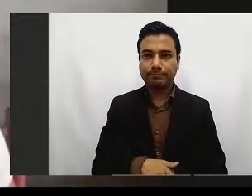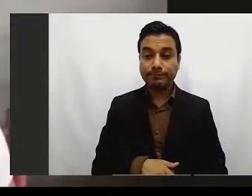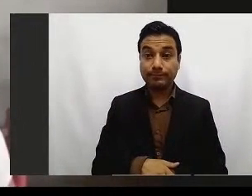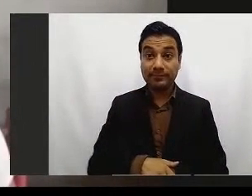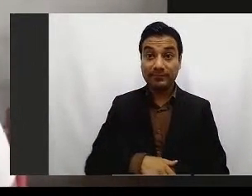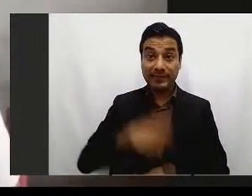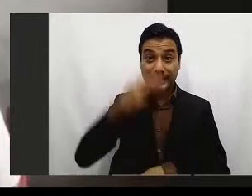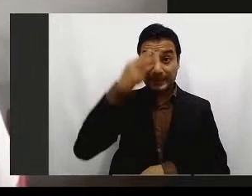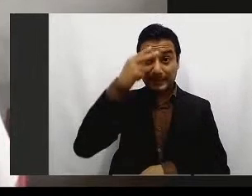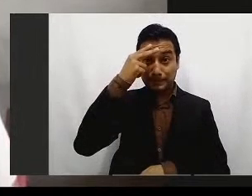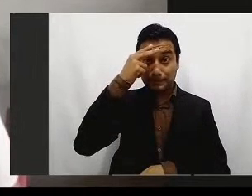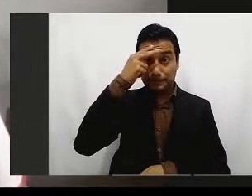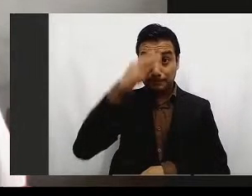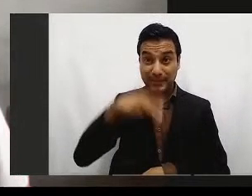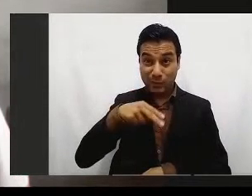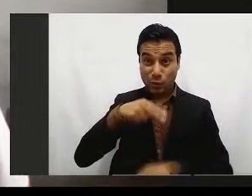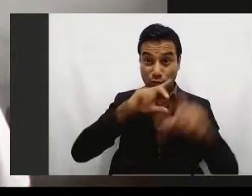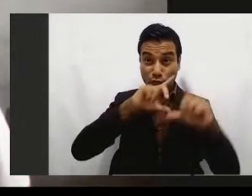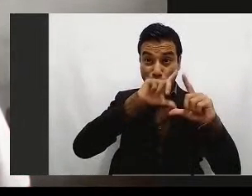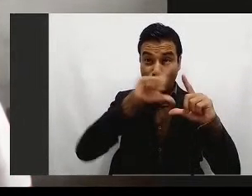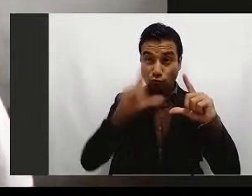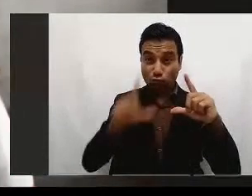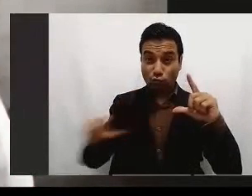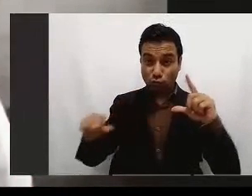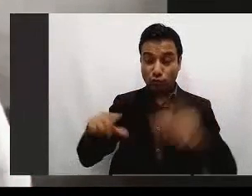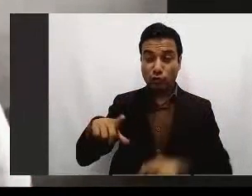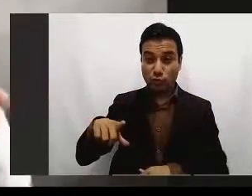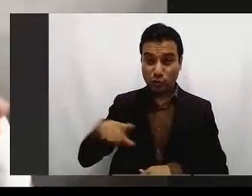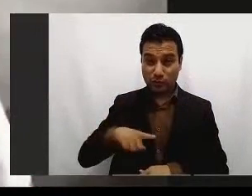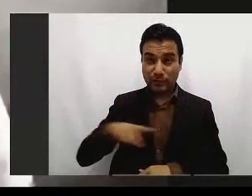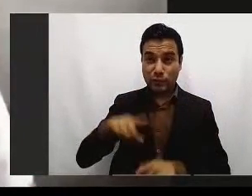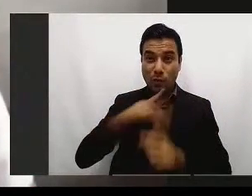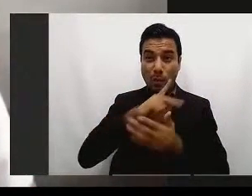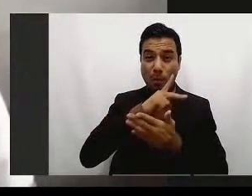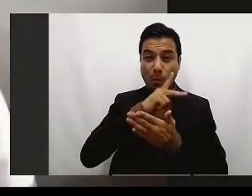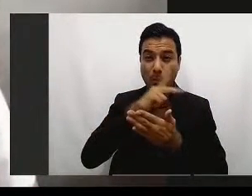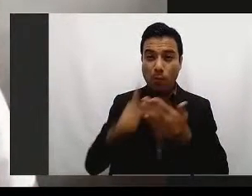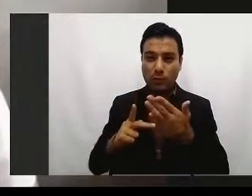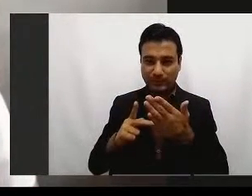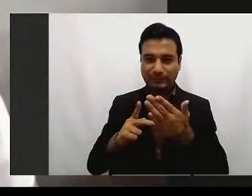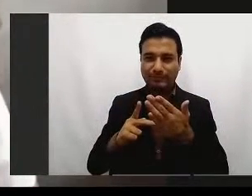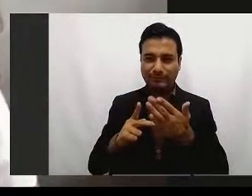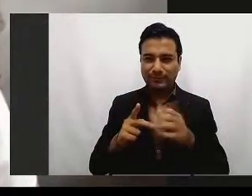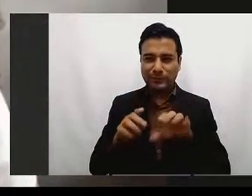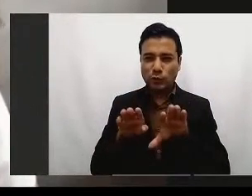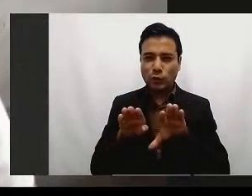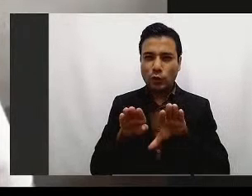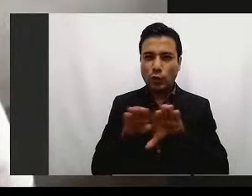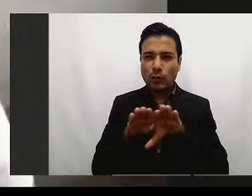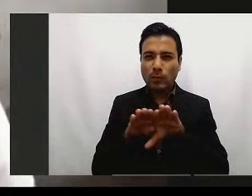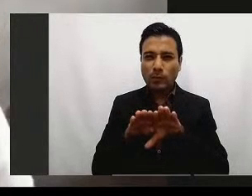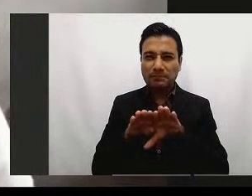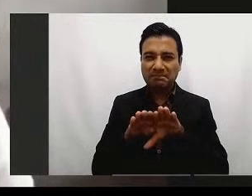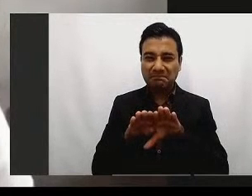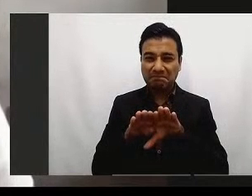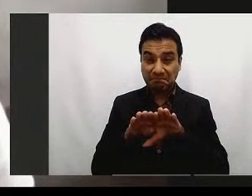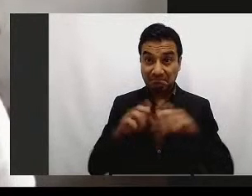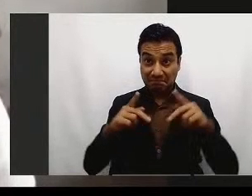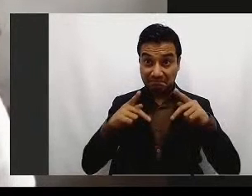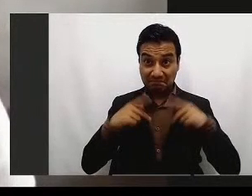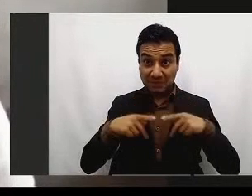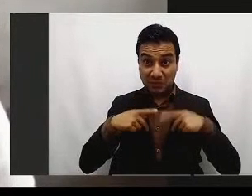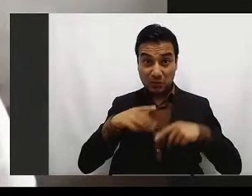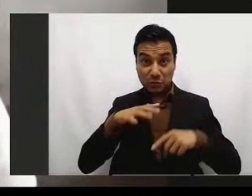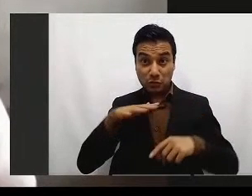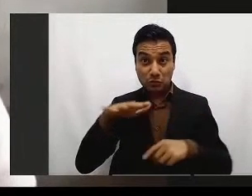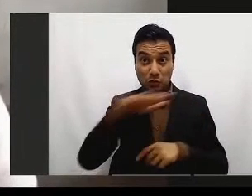digamos, tradicionalmente, la política pública sigue un proceso súper lineal, que rara vez involucra a los ciudadanos en su